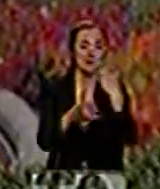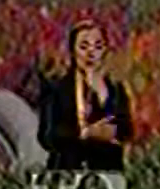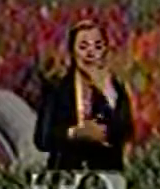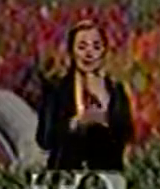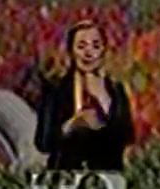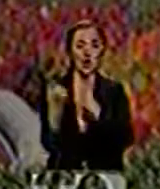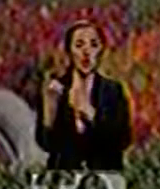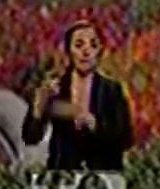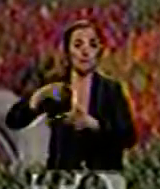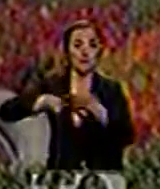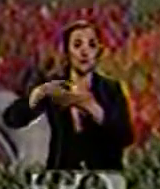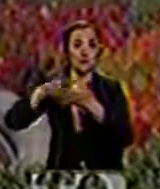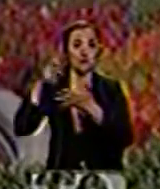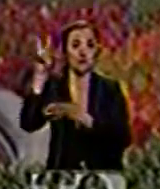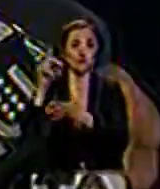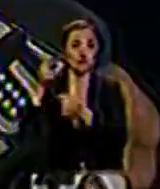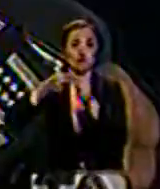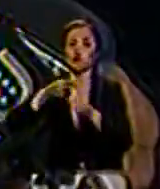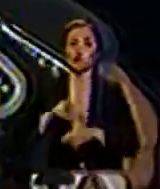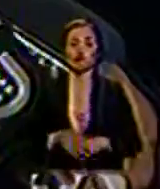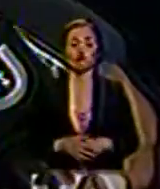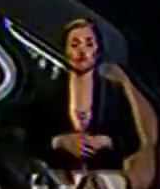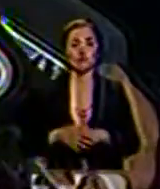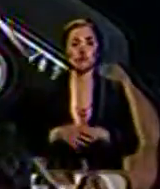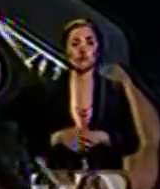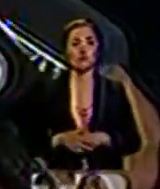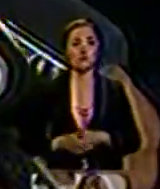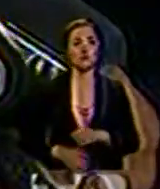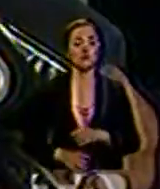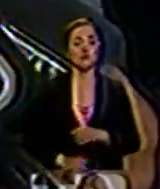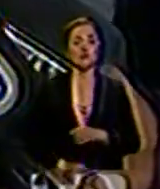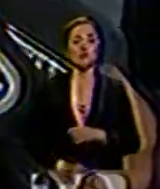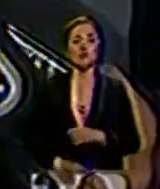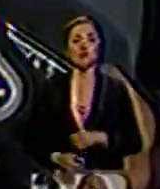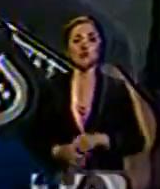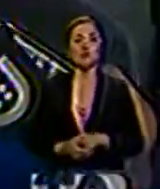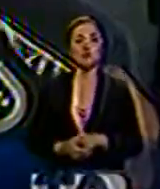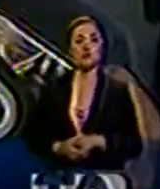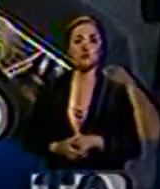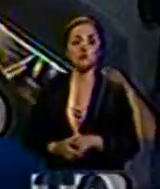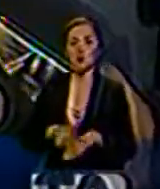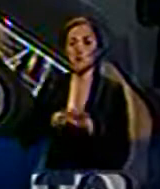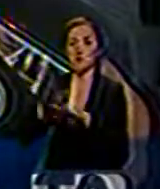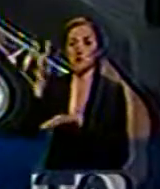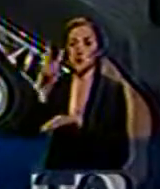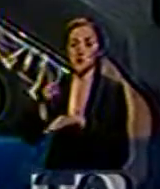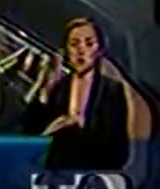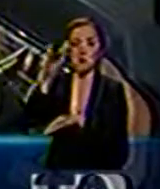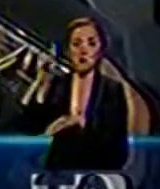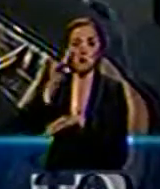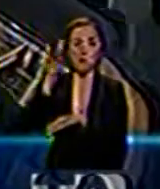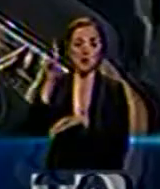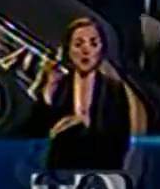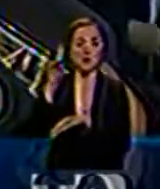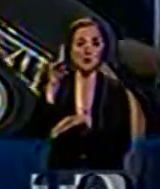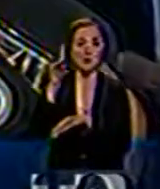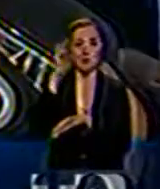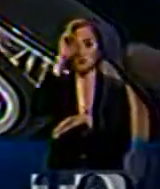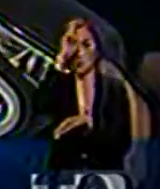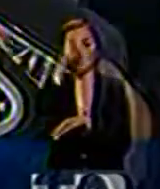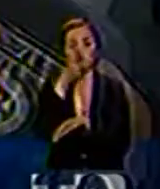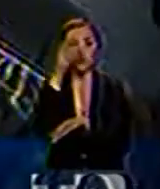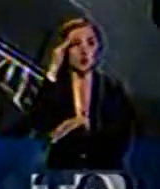presentes. Venezuela no estuvo en esta cita. Yo no sé todavía si es que vamos a invitar a Venezuela, Bolivia y